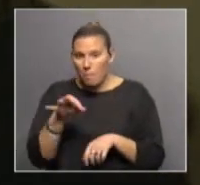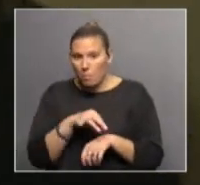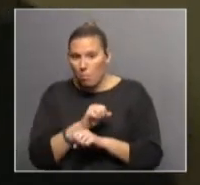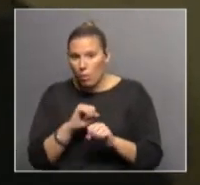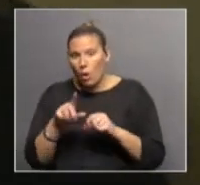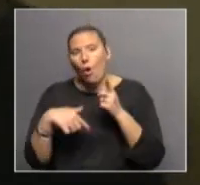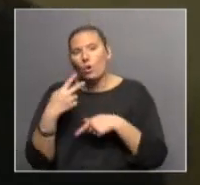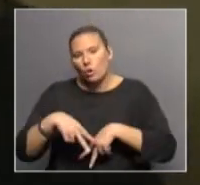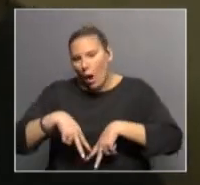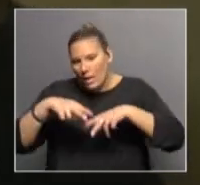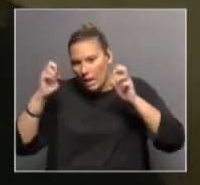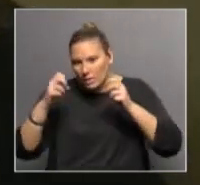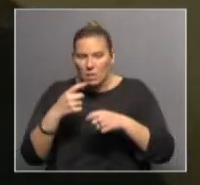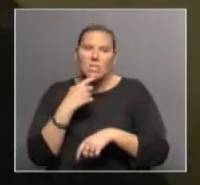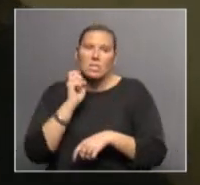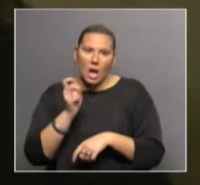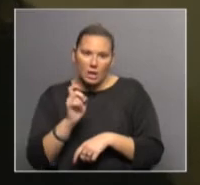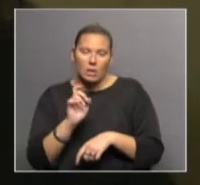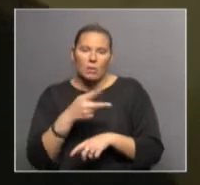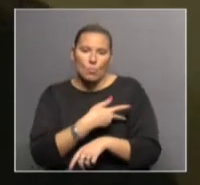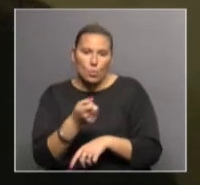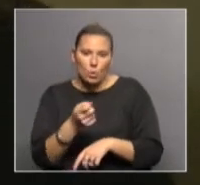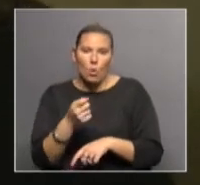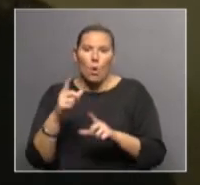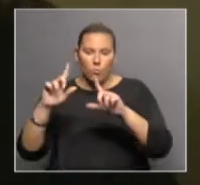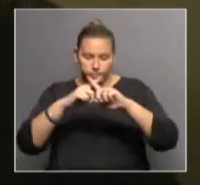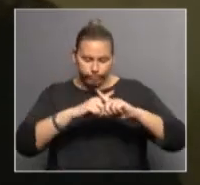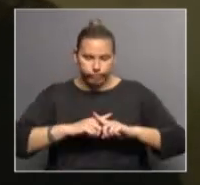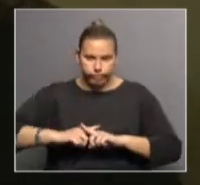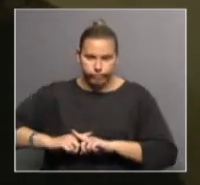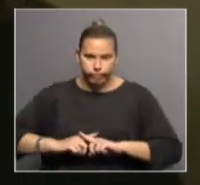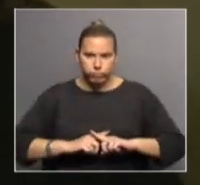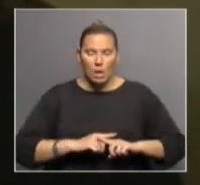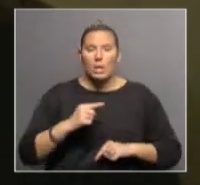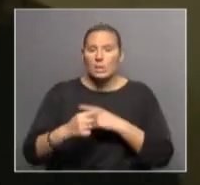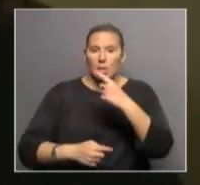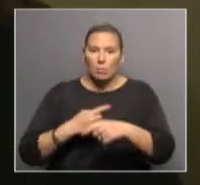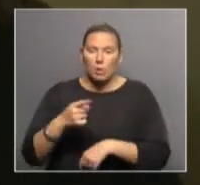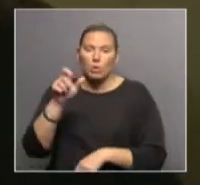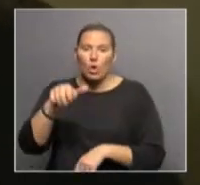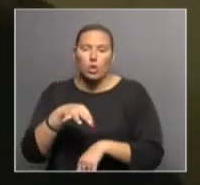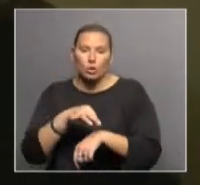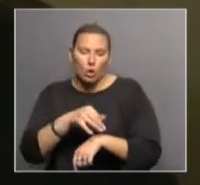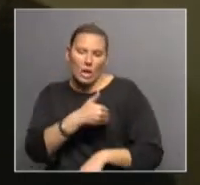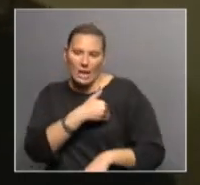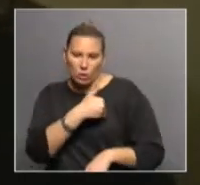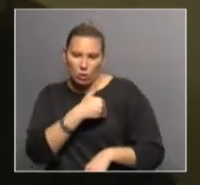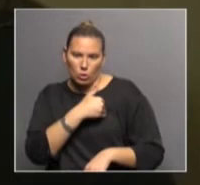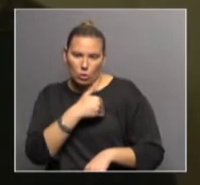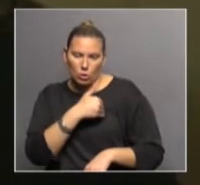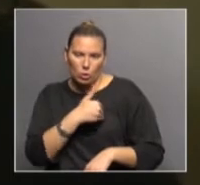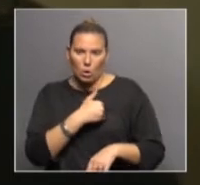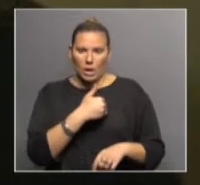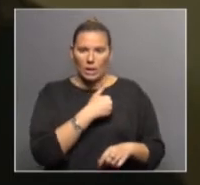incluir otros exámenes de sangre y también exámenes de imagenología. Y el seguimiento por un cardiólogo, sobre todo idealmente